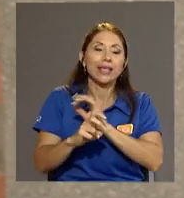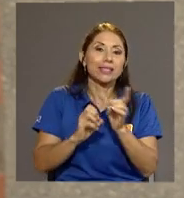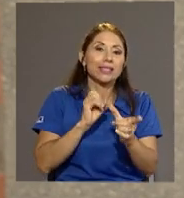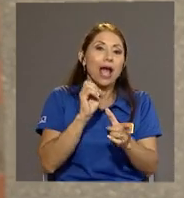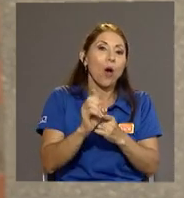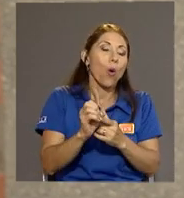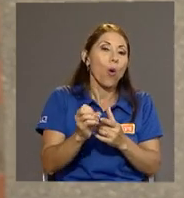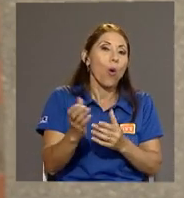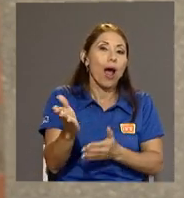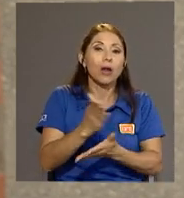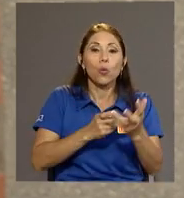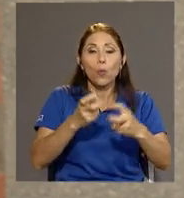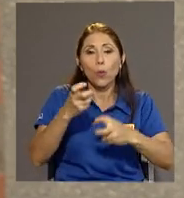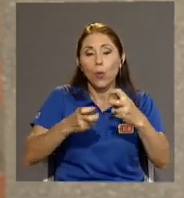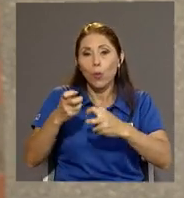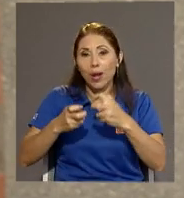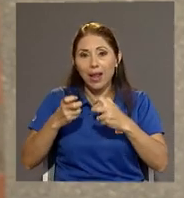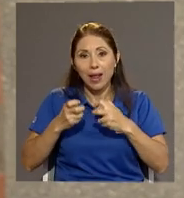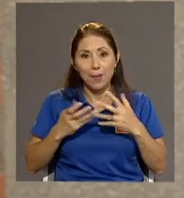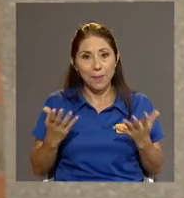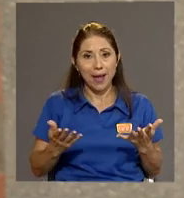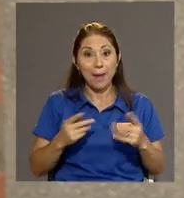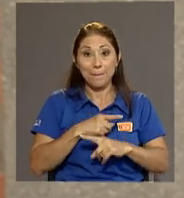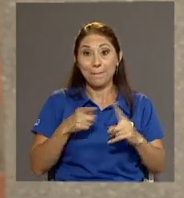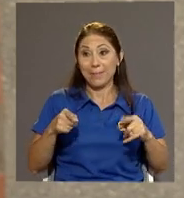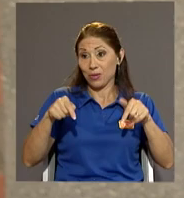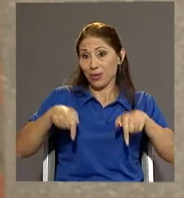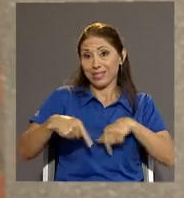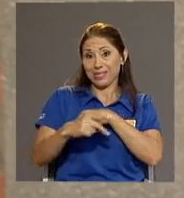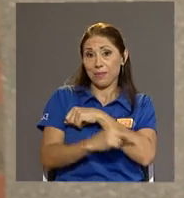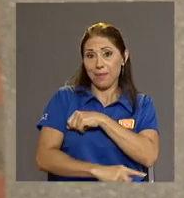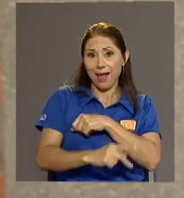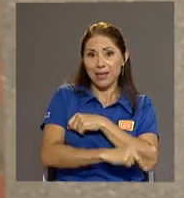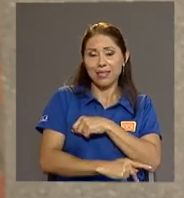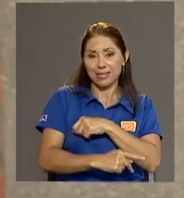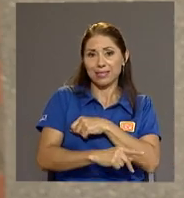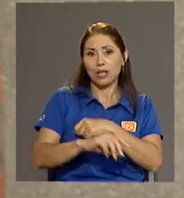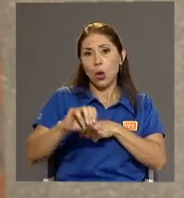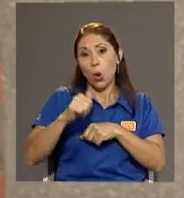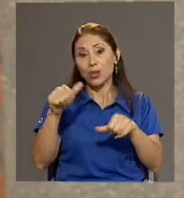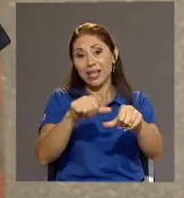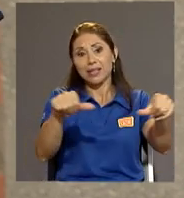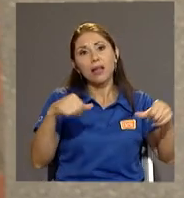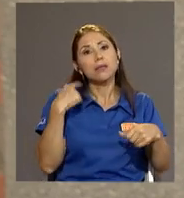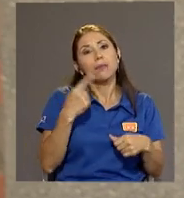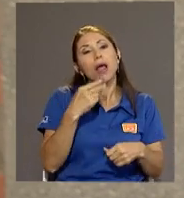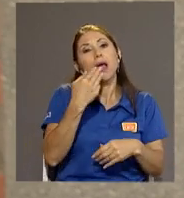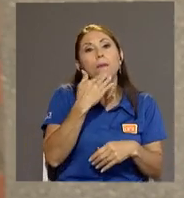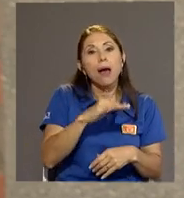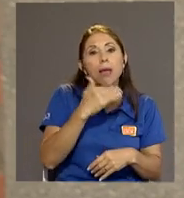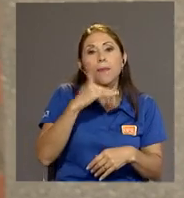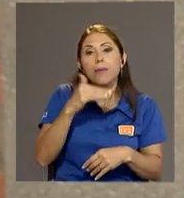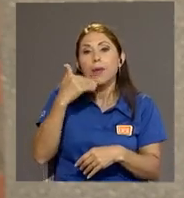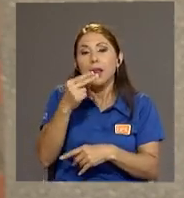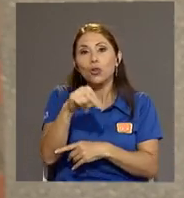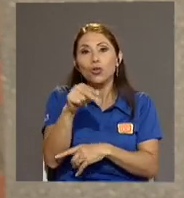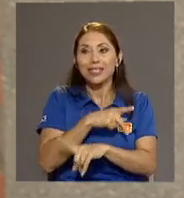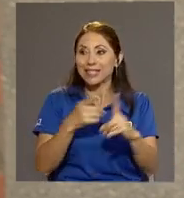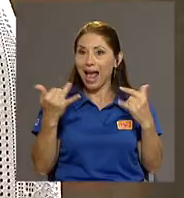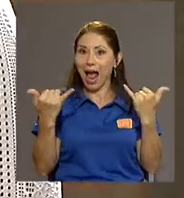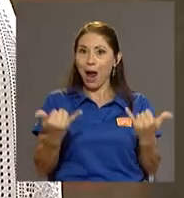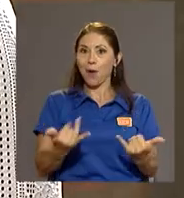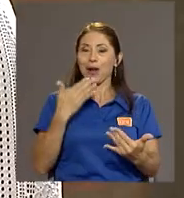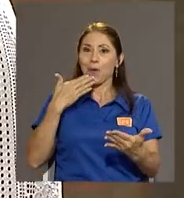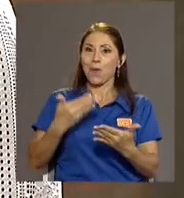algunos de los otros problemas, este país que tiene en otras áreas malas noticias, tiene una noticia maravillosa y